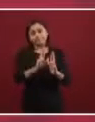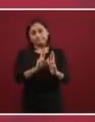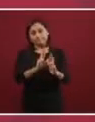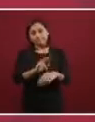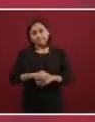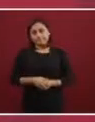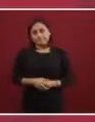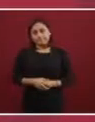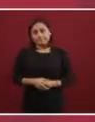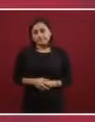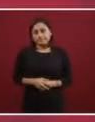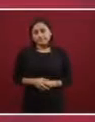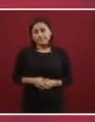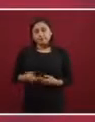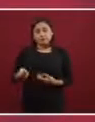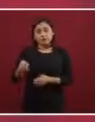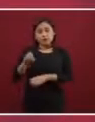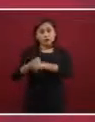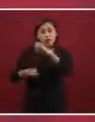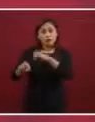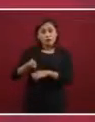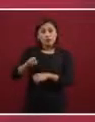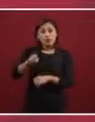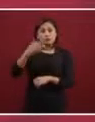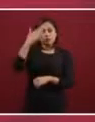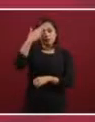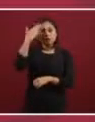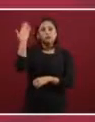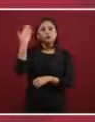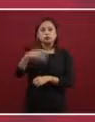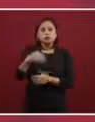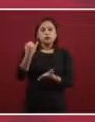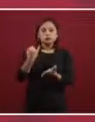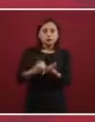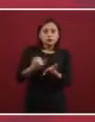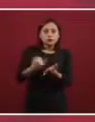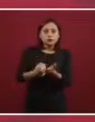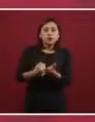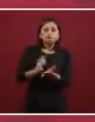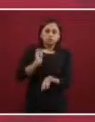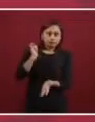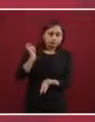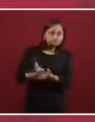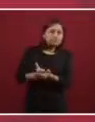que se paguen los impuestos. Todo eso ayuda mucho.